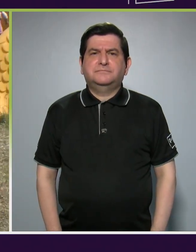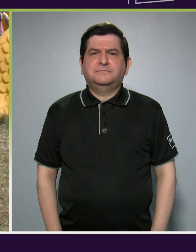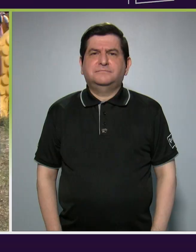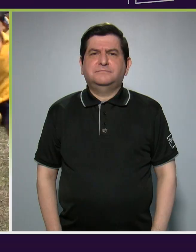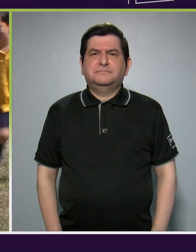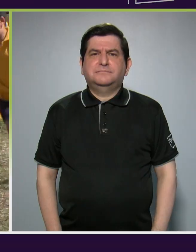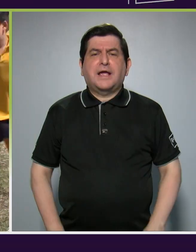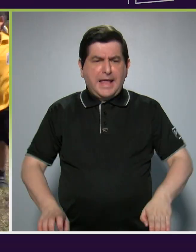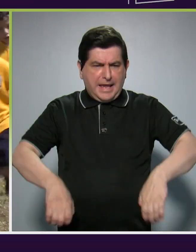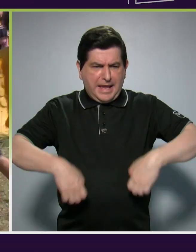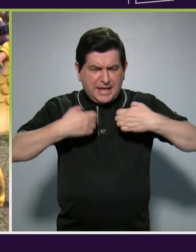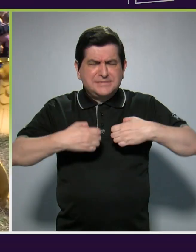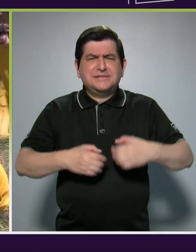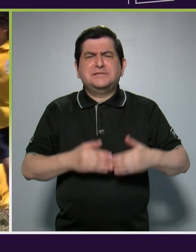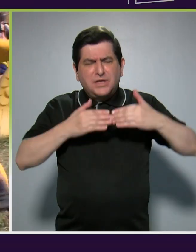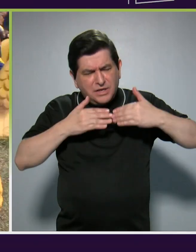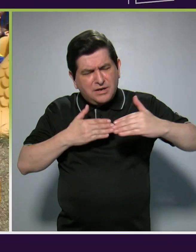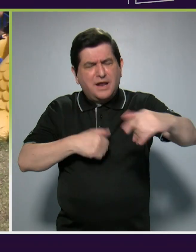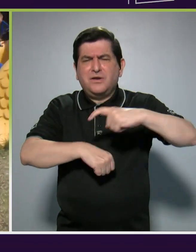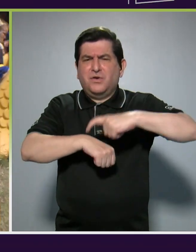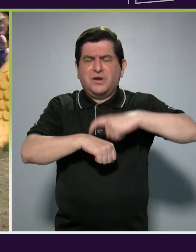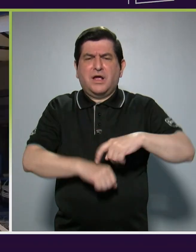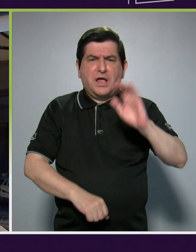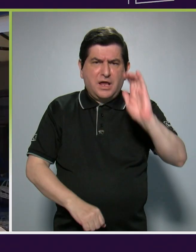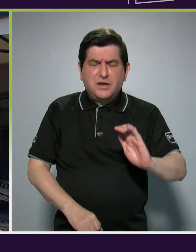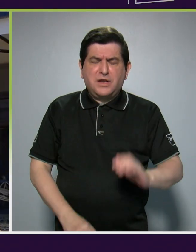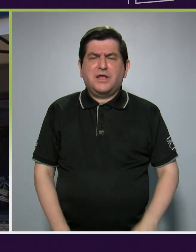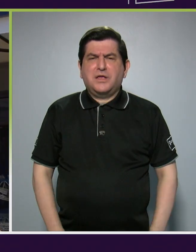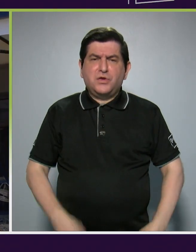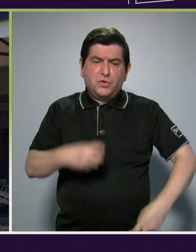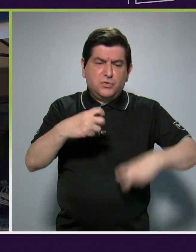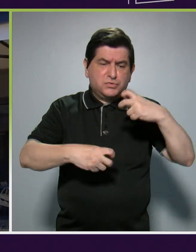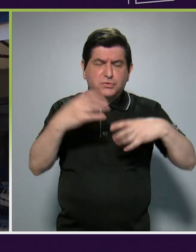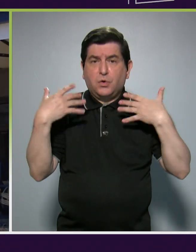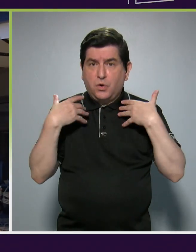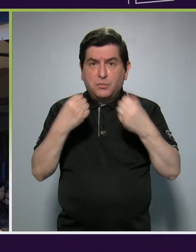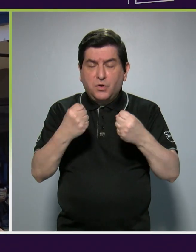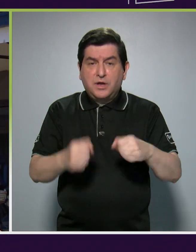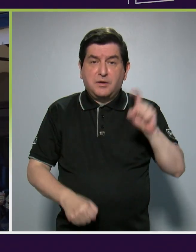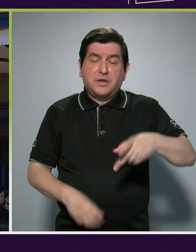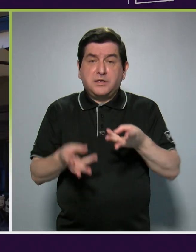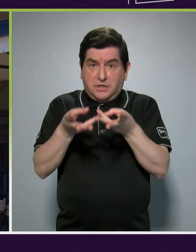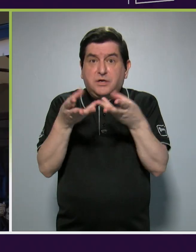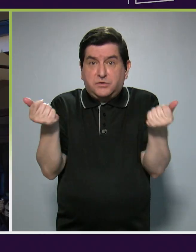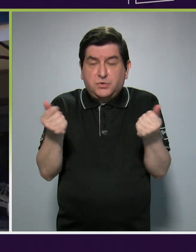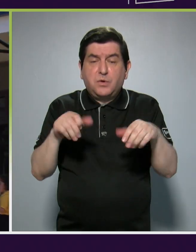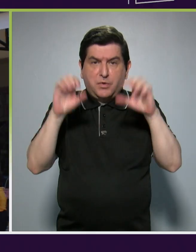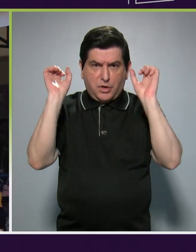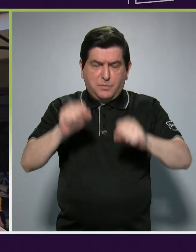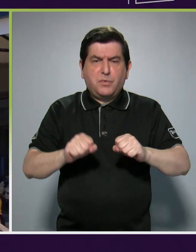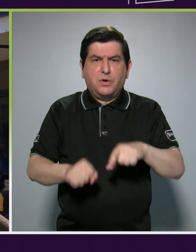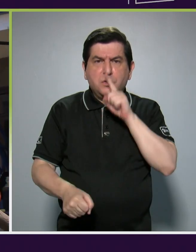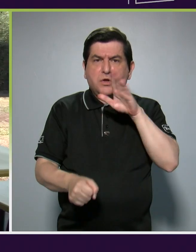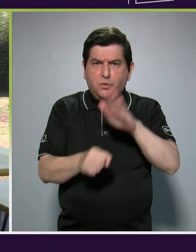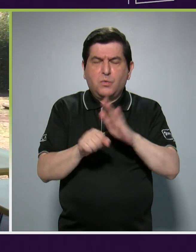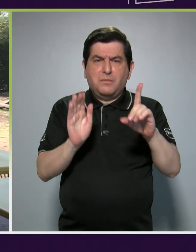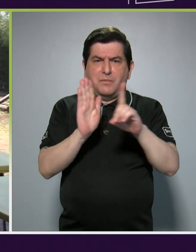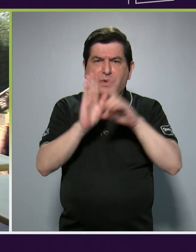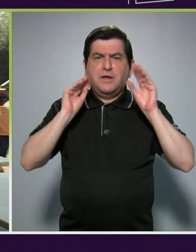han existido durante mucho tiempo niños que tienen asociados problemas de salud y hay que resolver para que puedan ejercer ese derecho a la